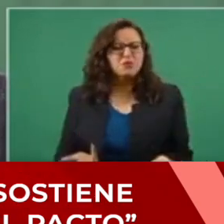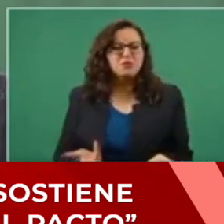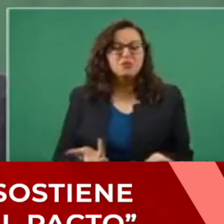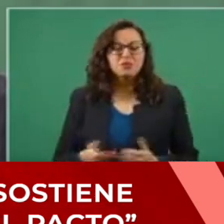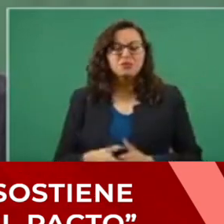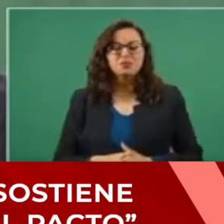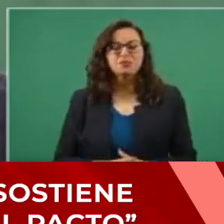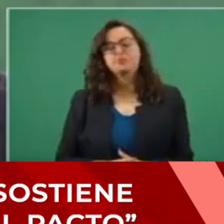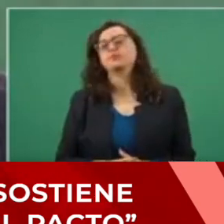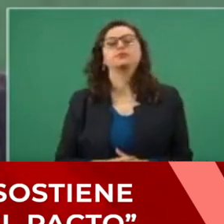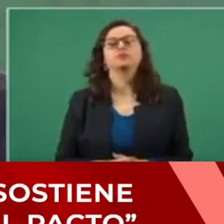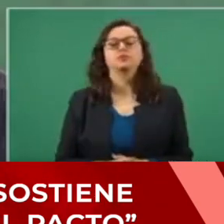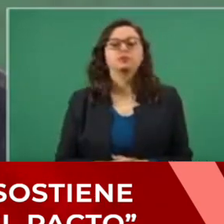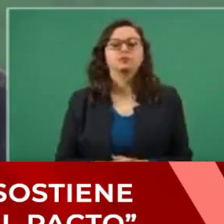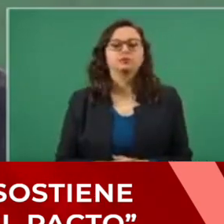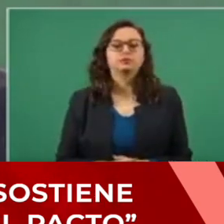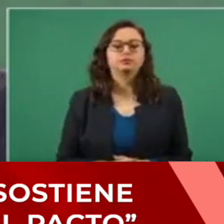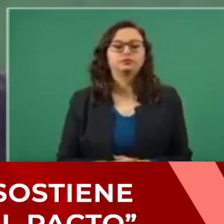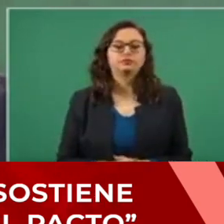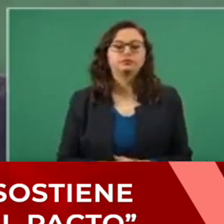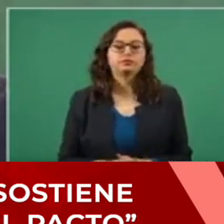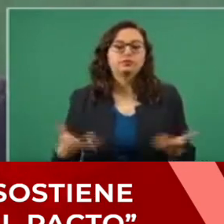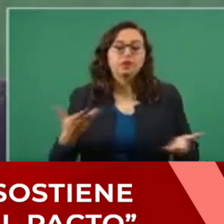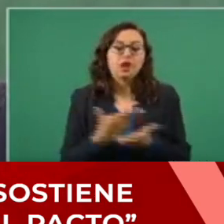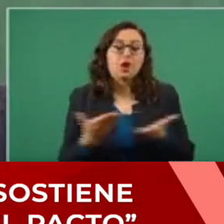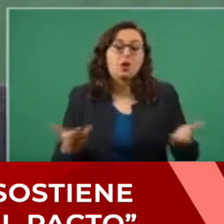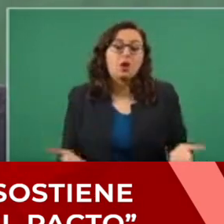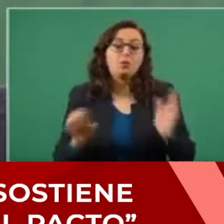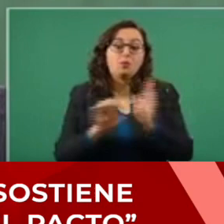la simulación sobre el feminismo,